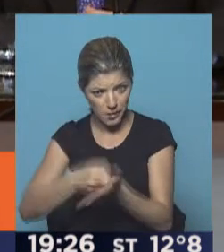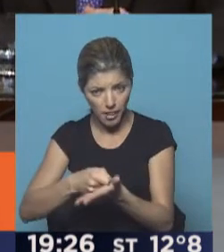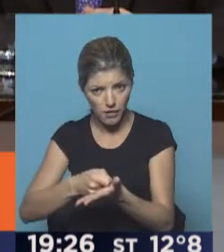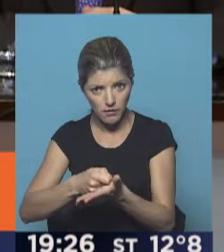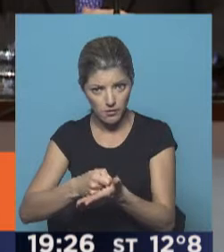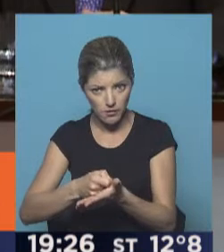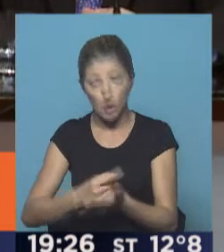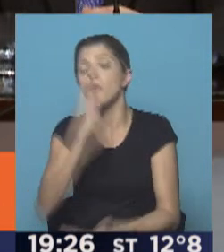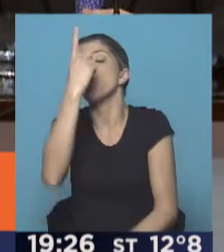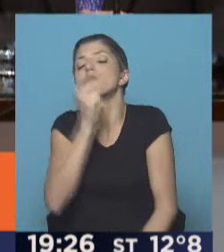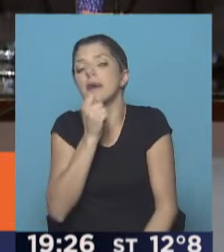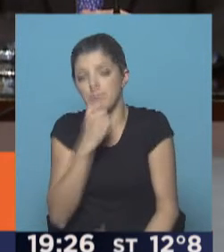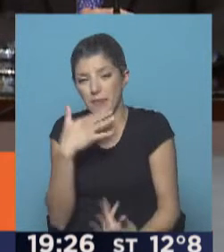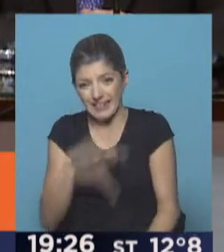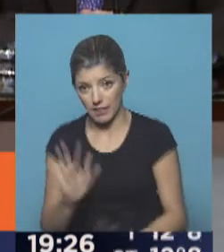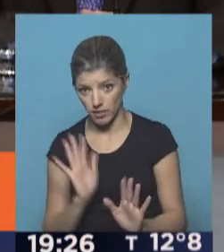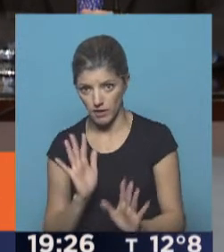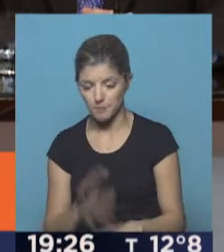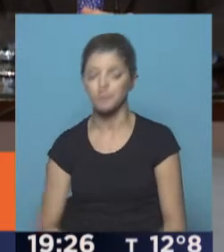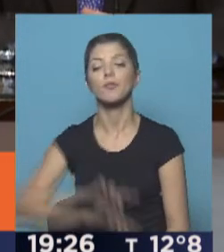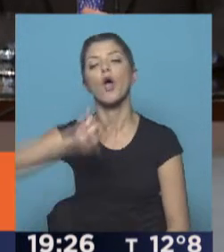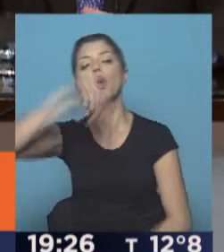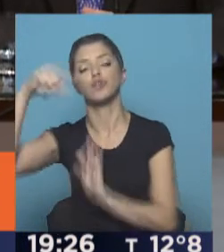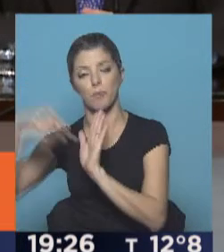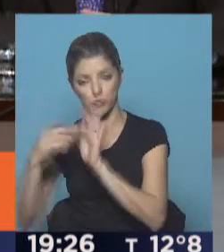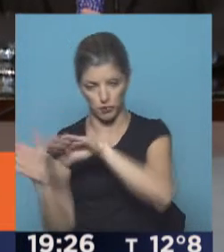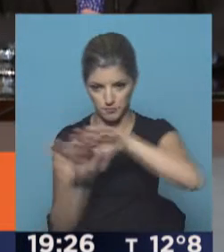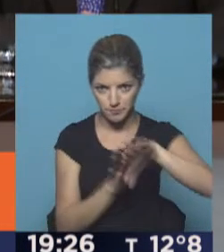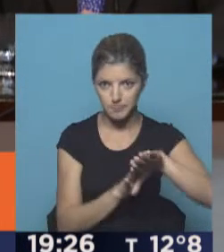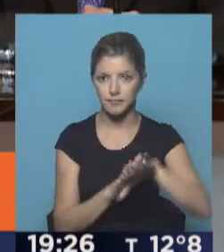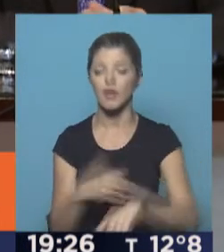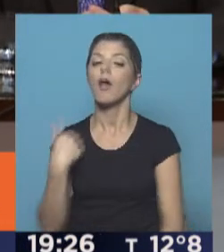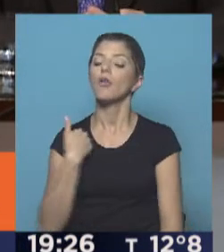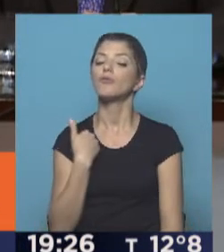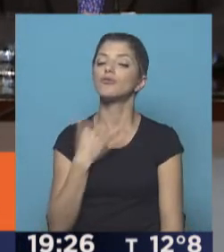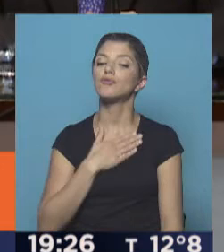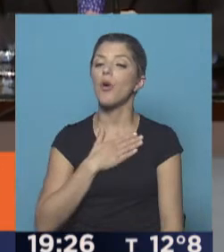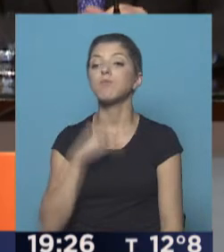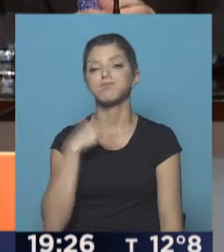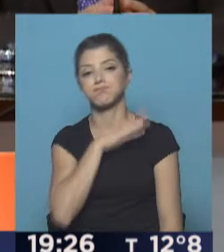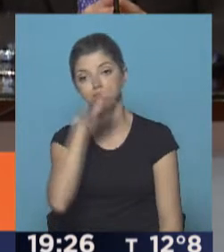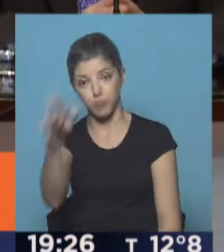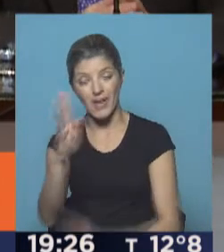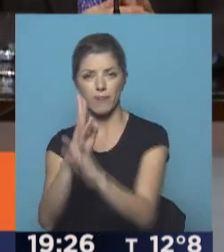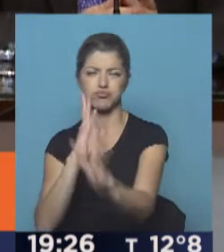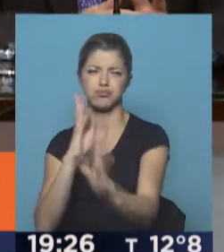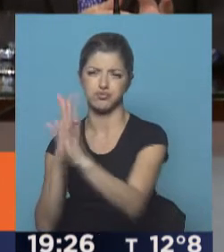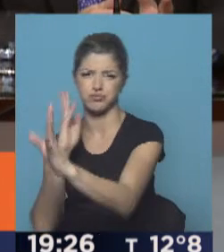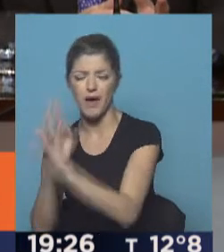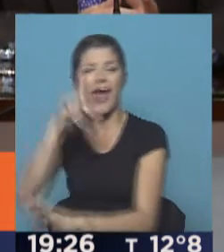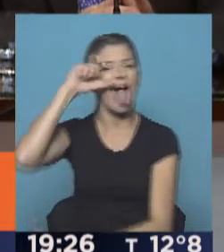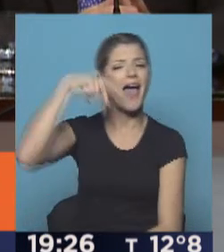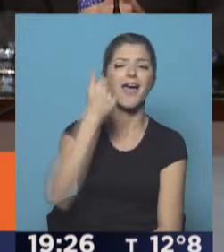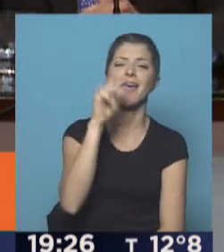ponerlo como ejemplo. Y lo otro es que me tocó cubrir las colas en reclamos en Enargas y